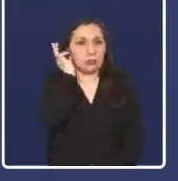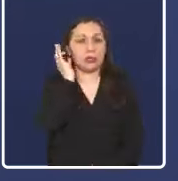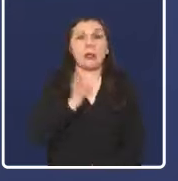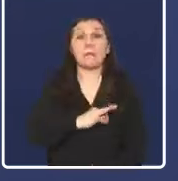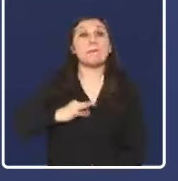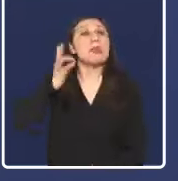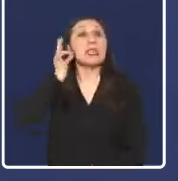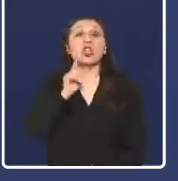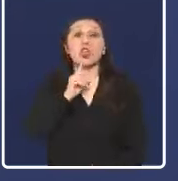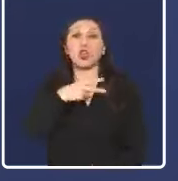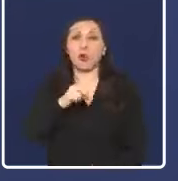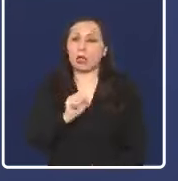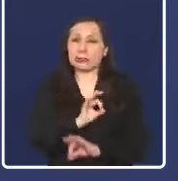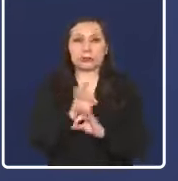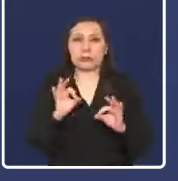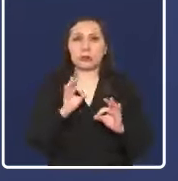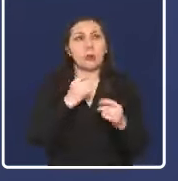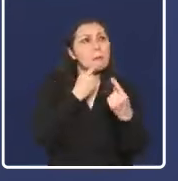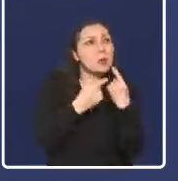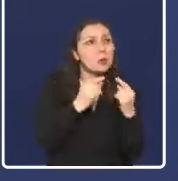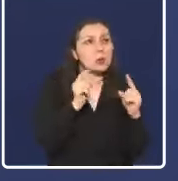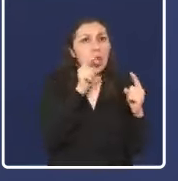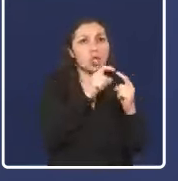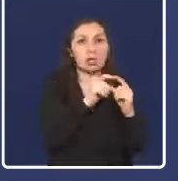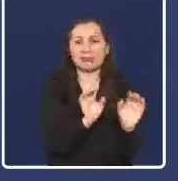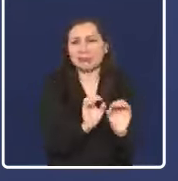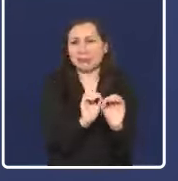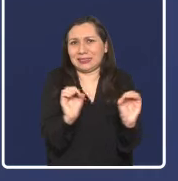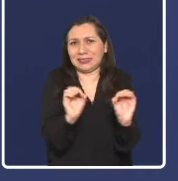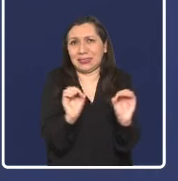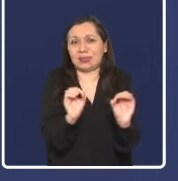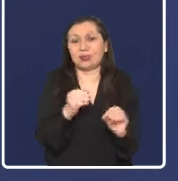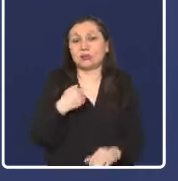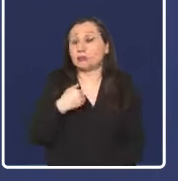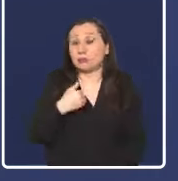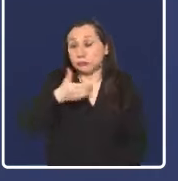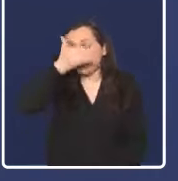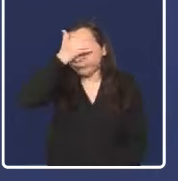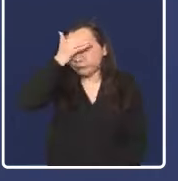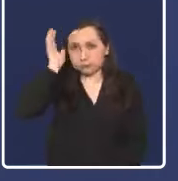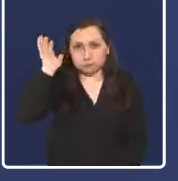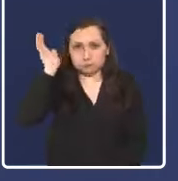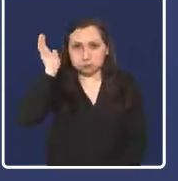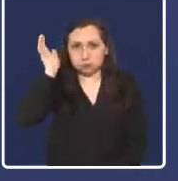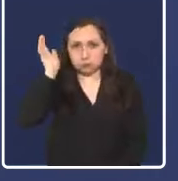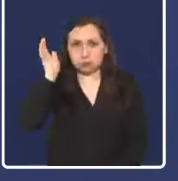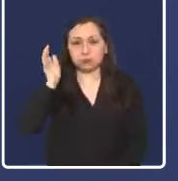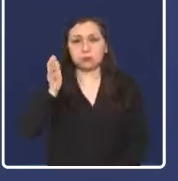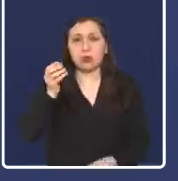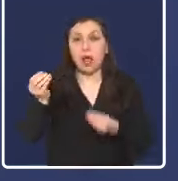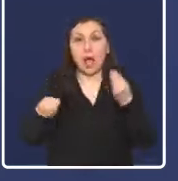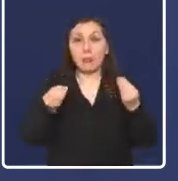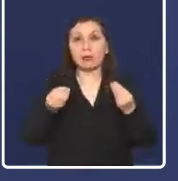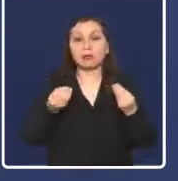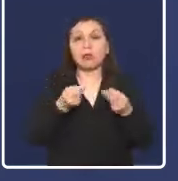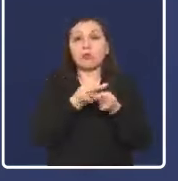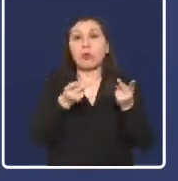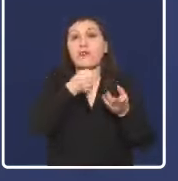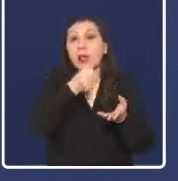La ministra Toá no ha tomado ningún contacto con ella. Y desconozco, según lo trascendido en la